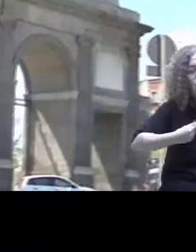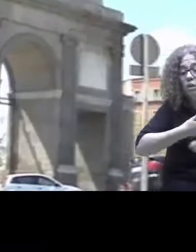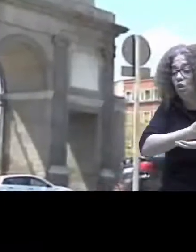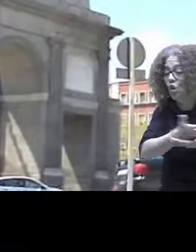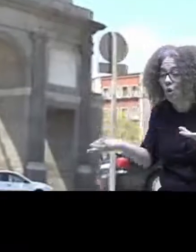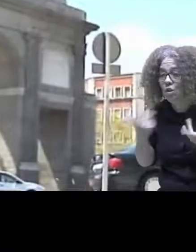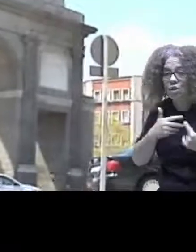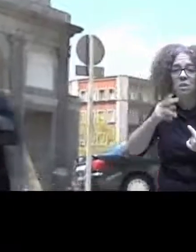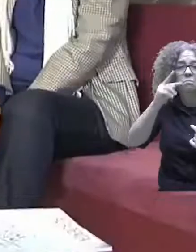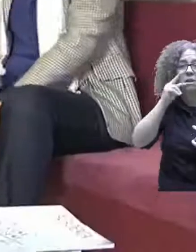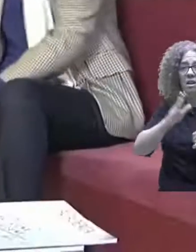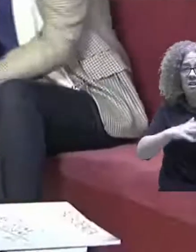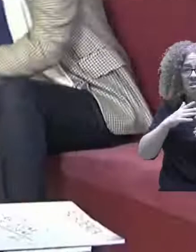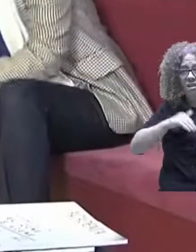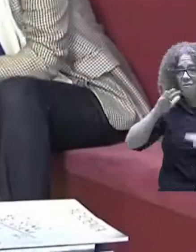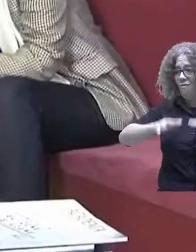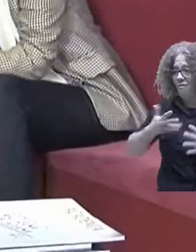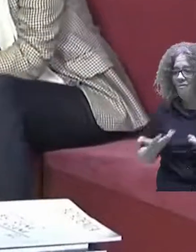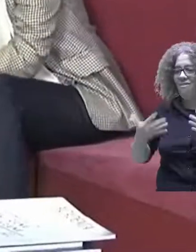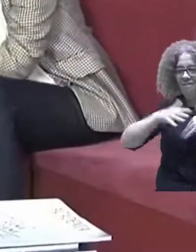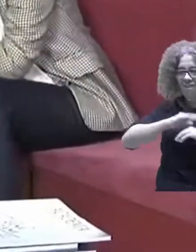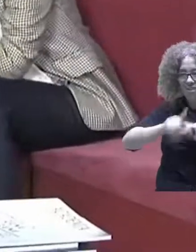estar de mil estados de ánimo.